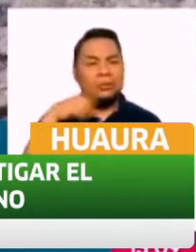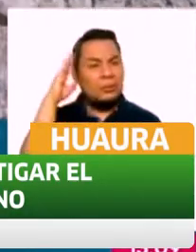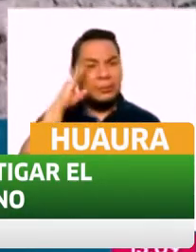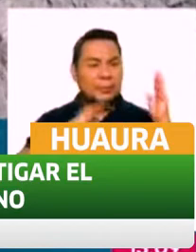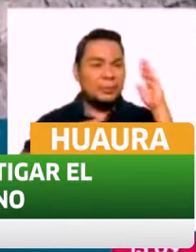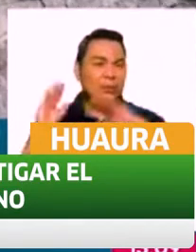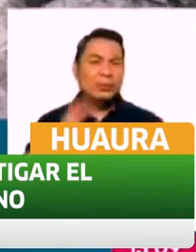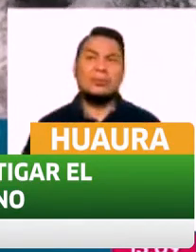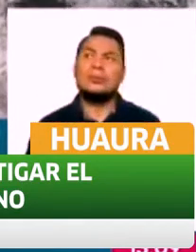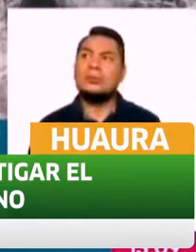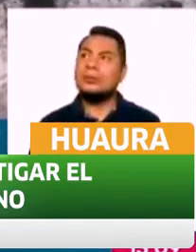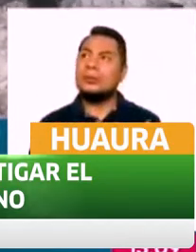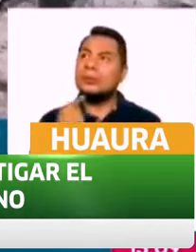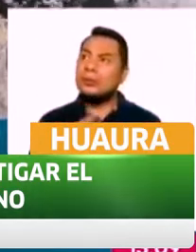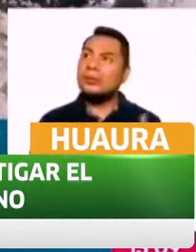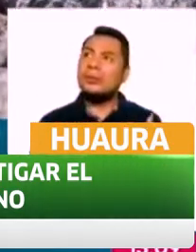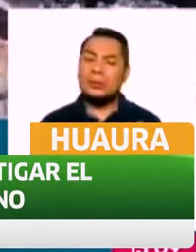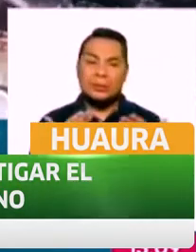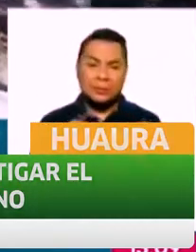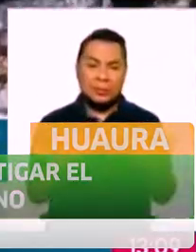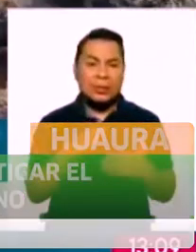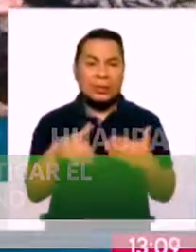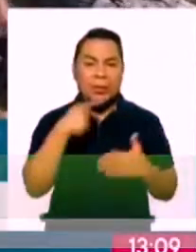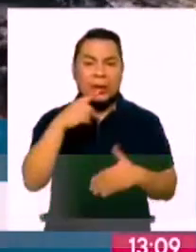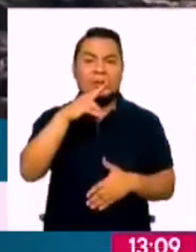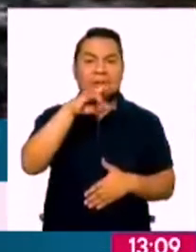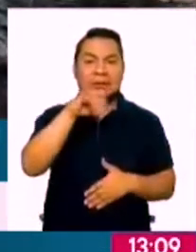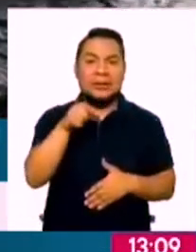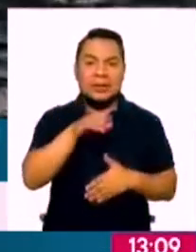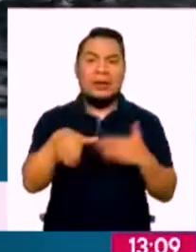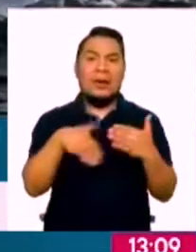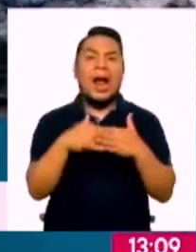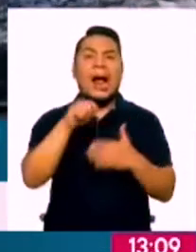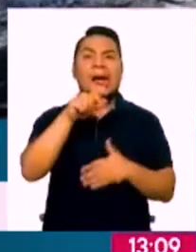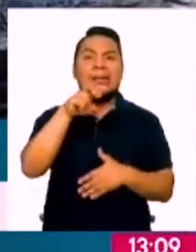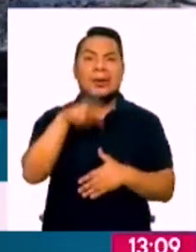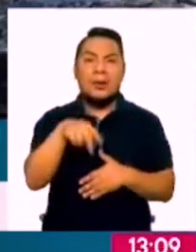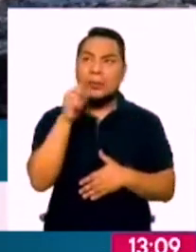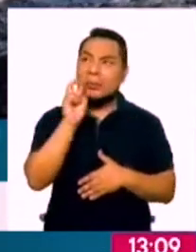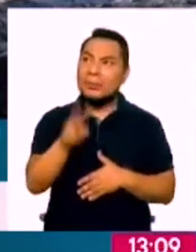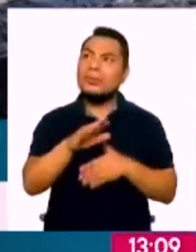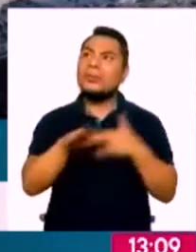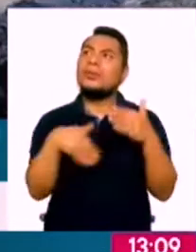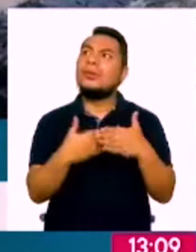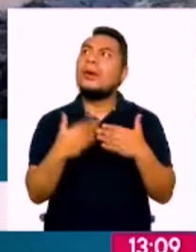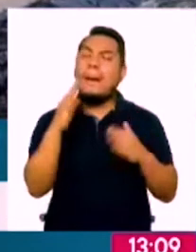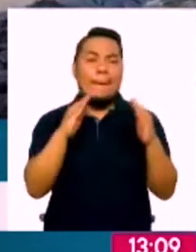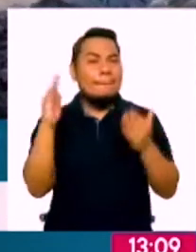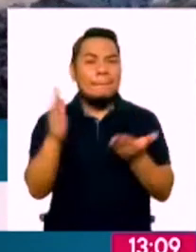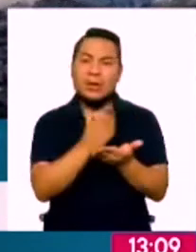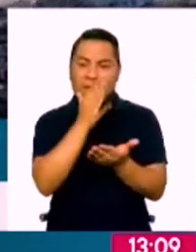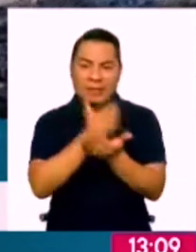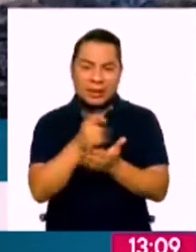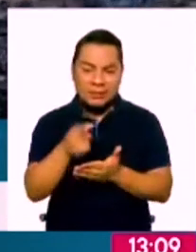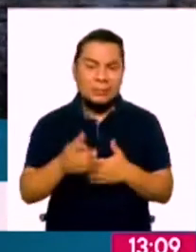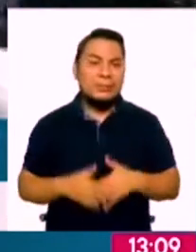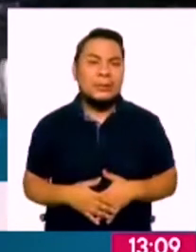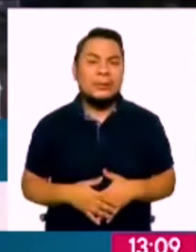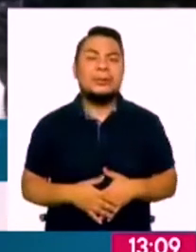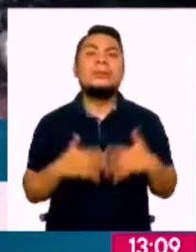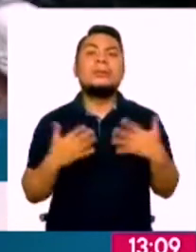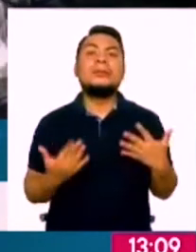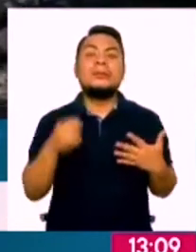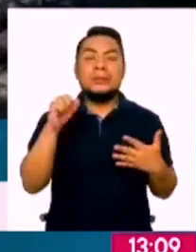ya ha hecho un vuelo por el litoral de la parte de Chancay y Ancón. Realmente sí, ya tenemos problemas por esa parte